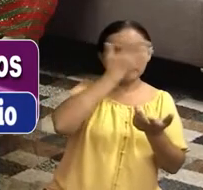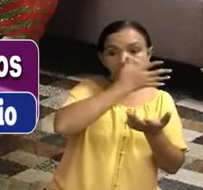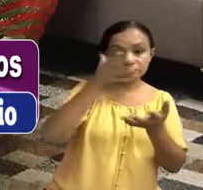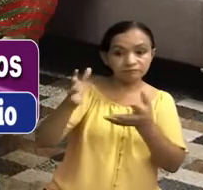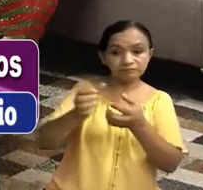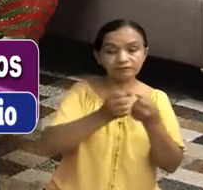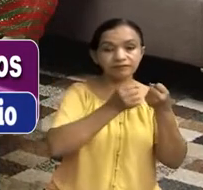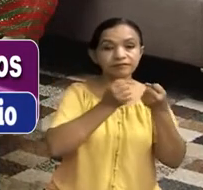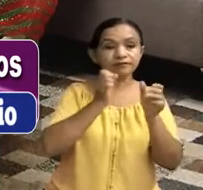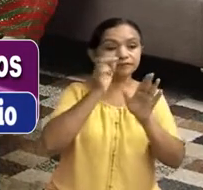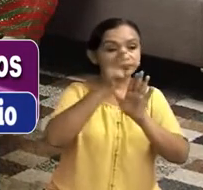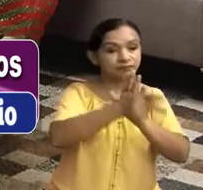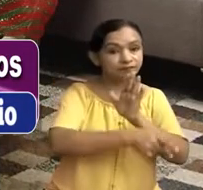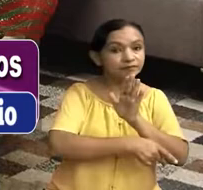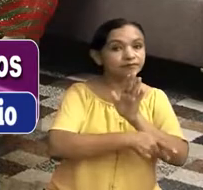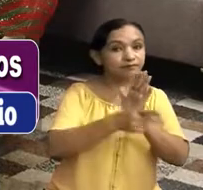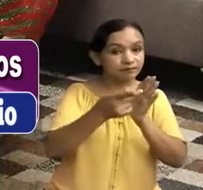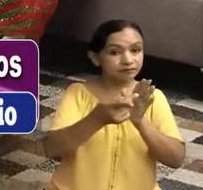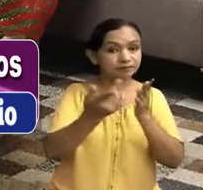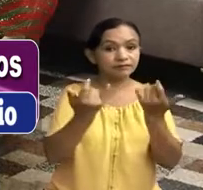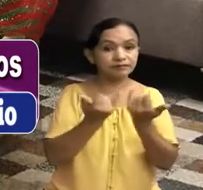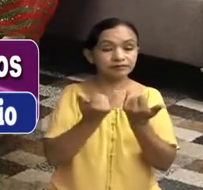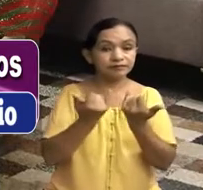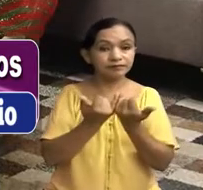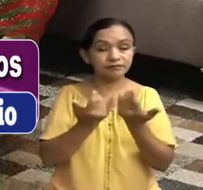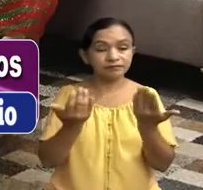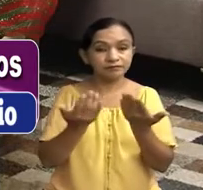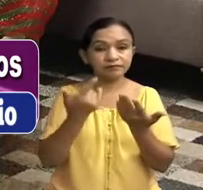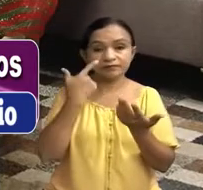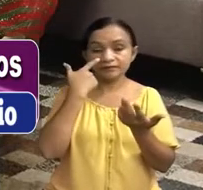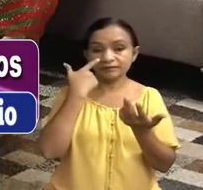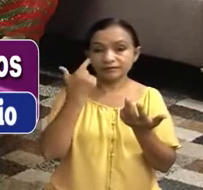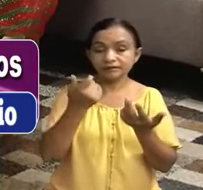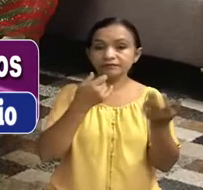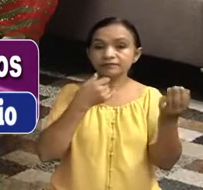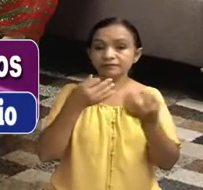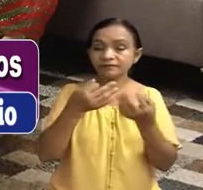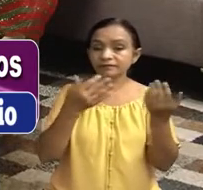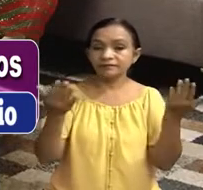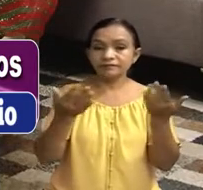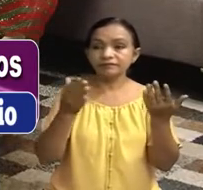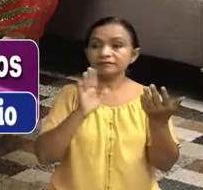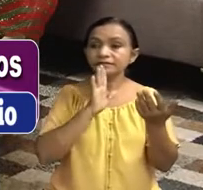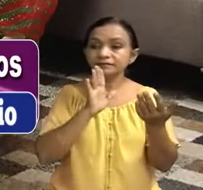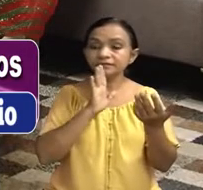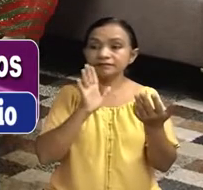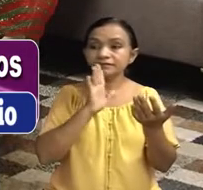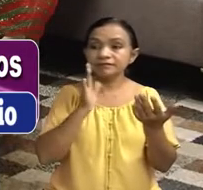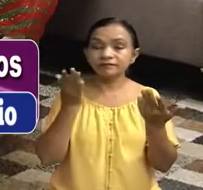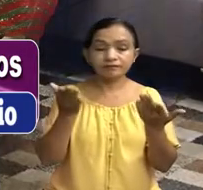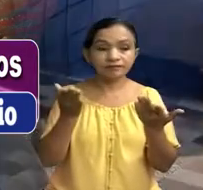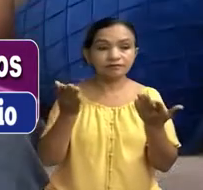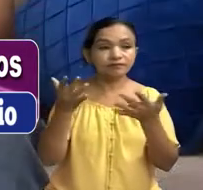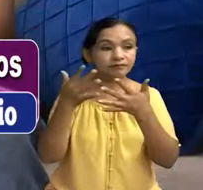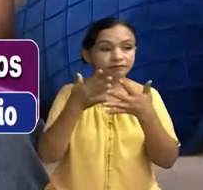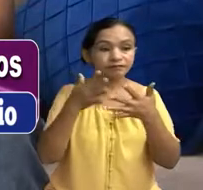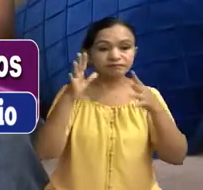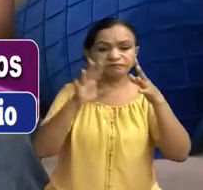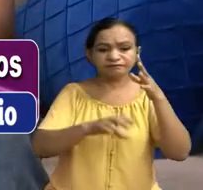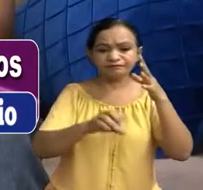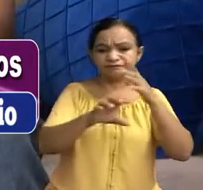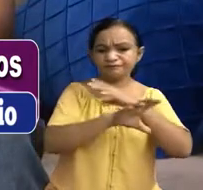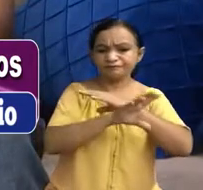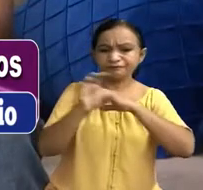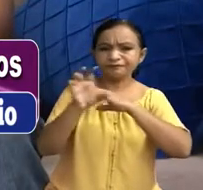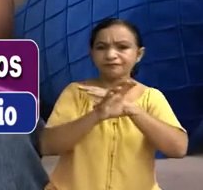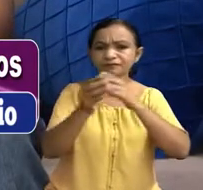países específicamente del Magreb. Sí, claro. Porque conocer cuando explicamos y hablamos de imperialismo es que hablamos de saqueo, es decir, claro, claro,